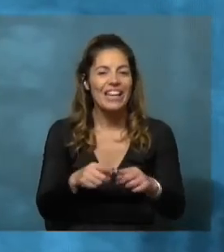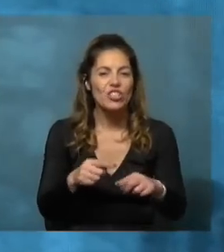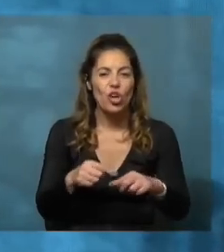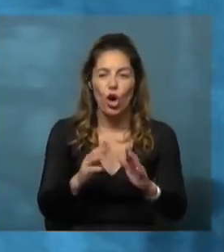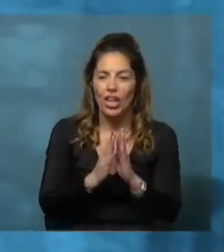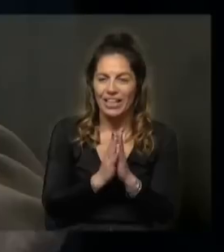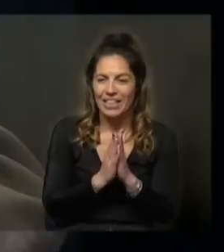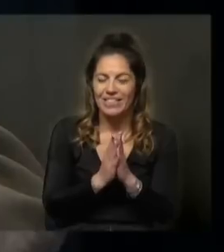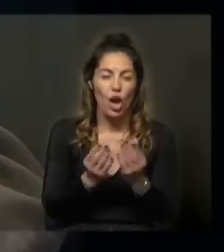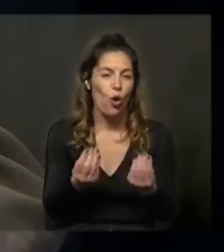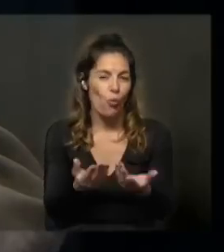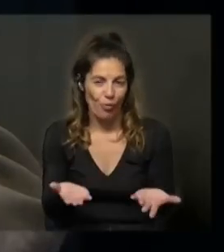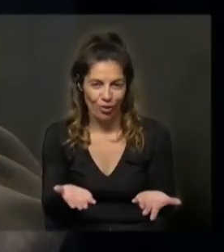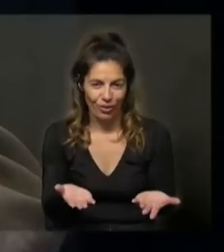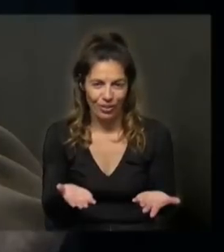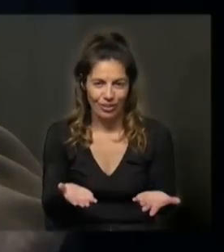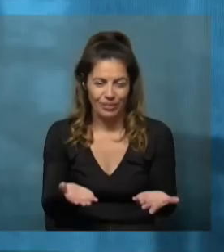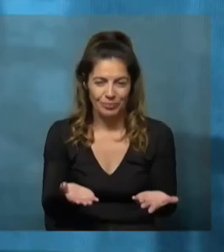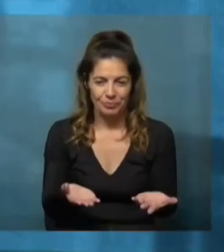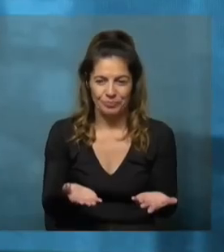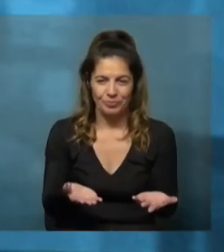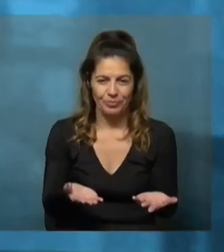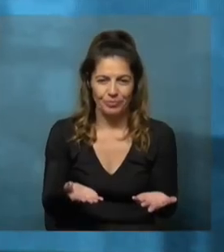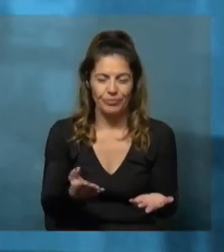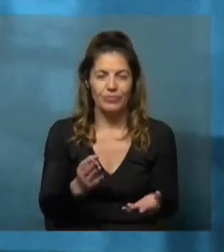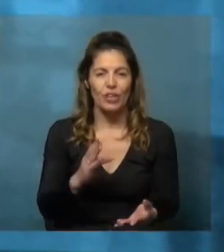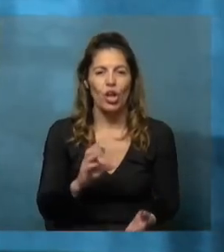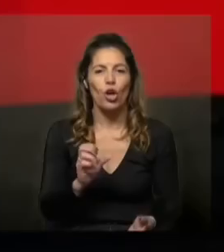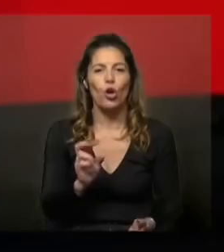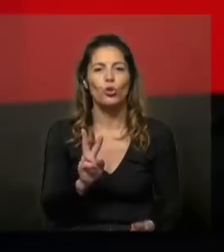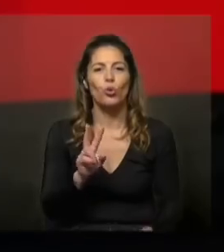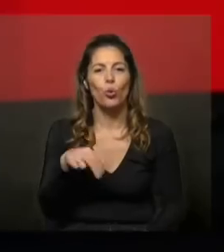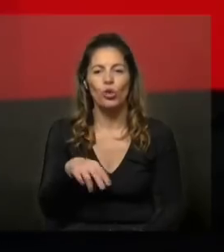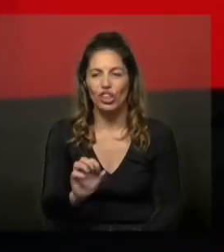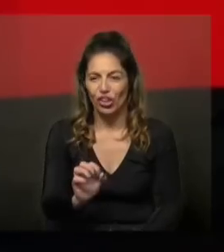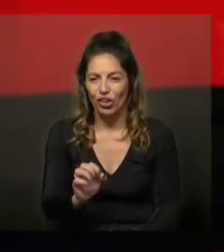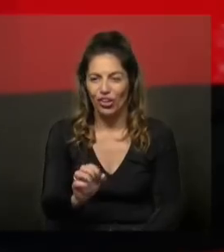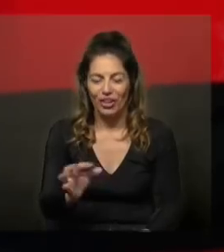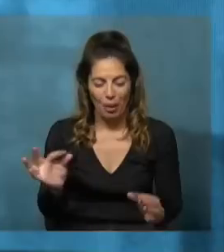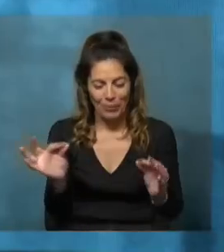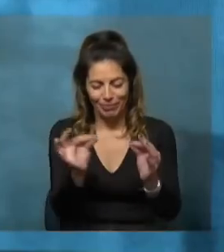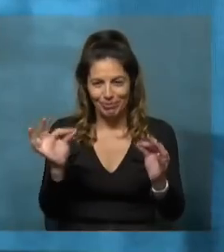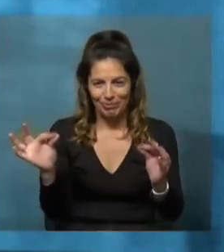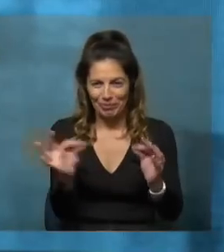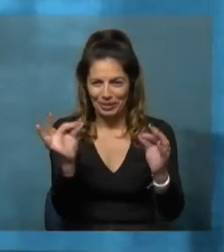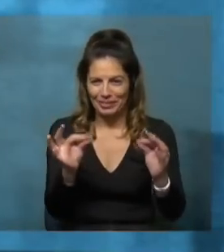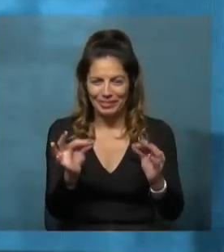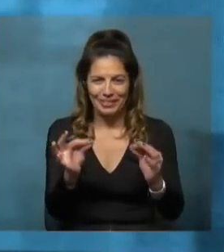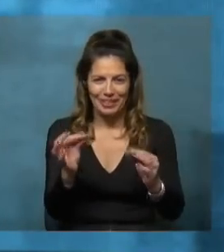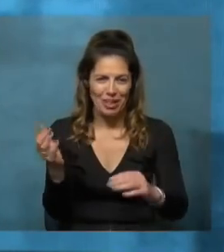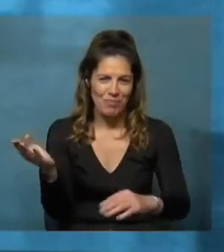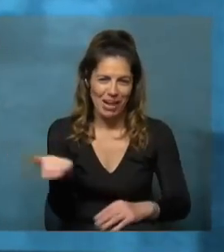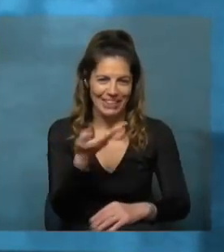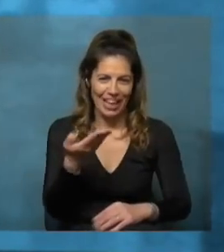cómo fue eso y bueno con tu Unión nos había aprendido alquileres matado gallina